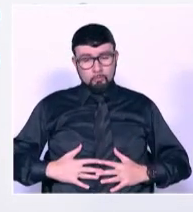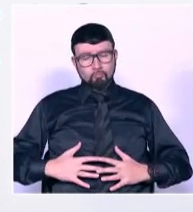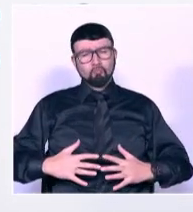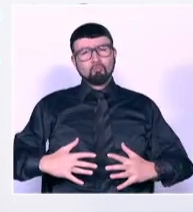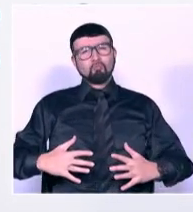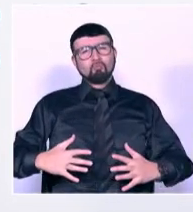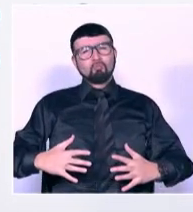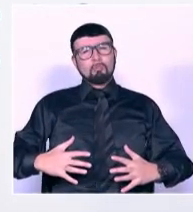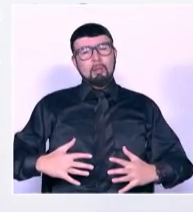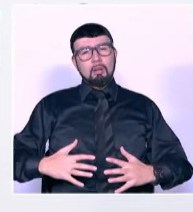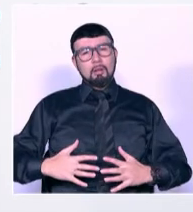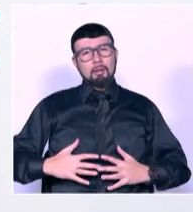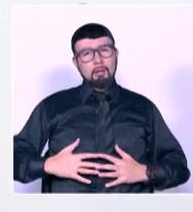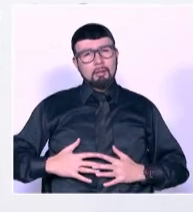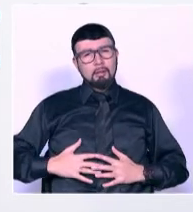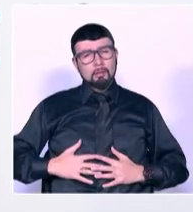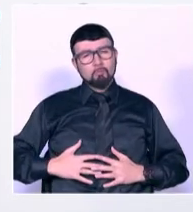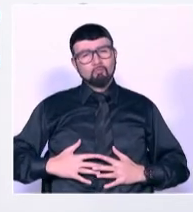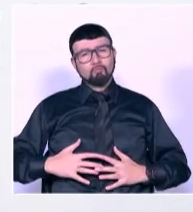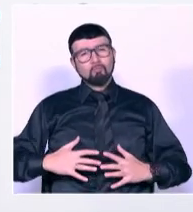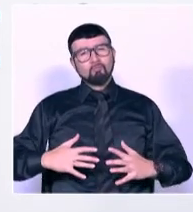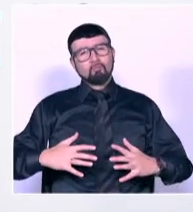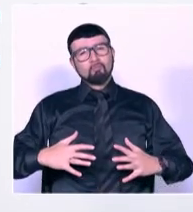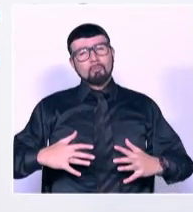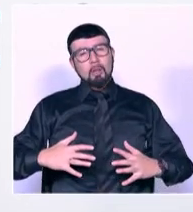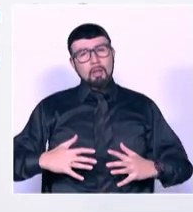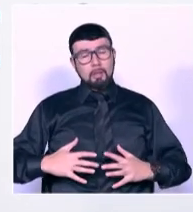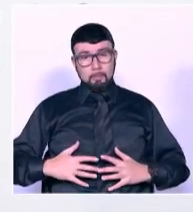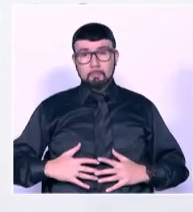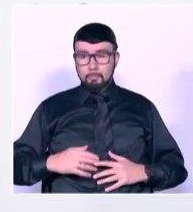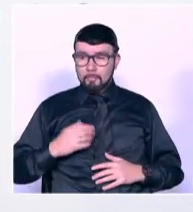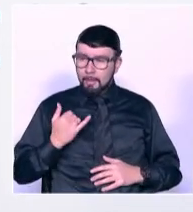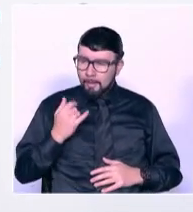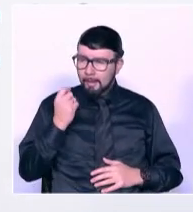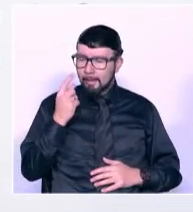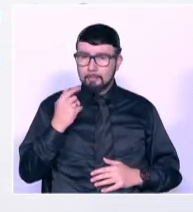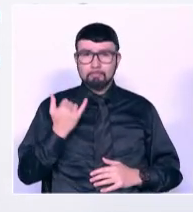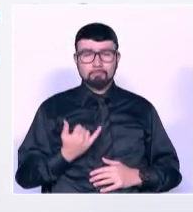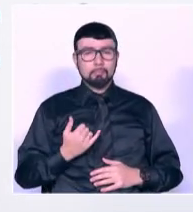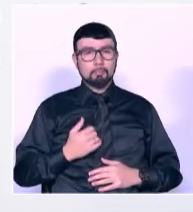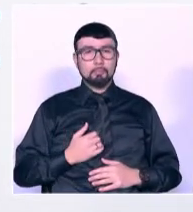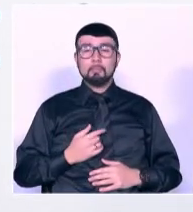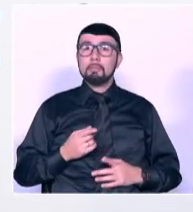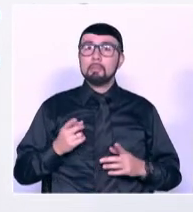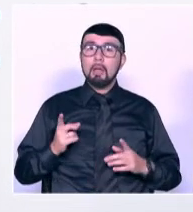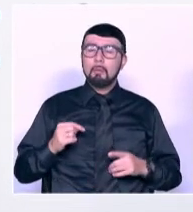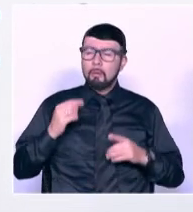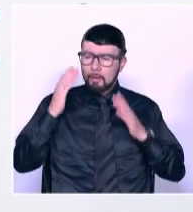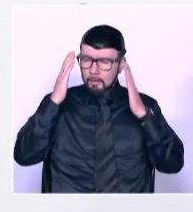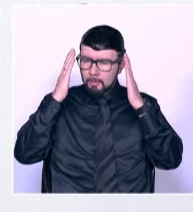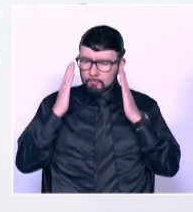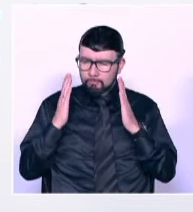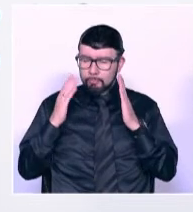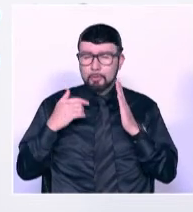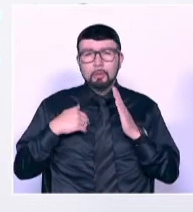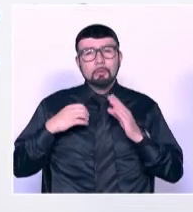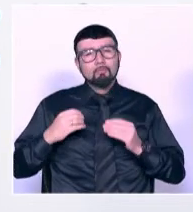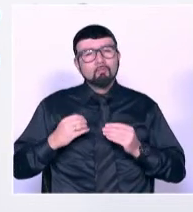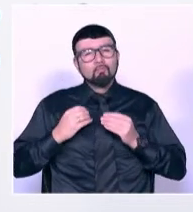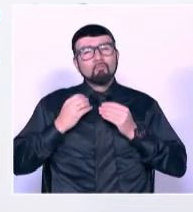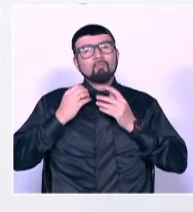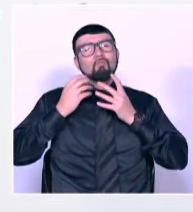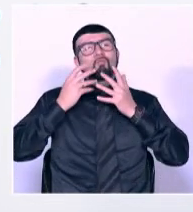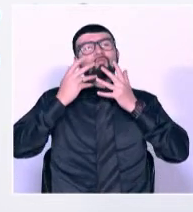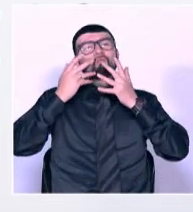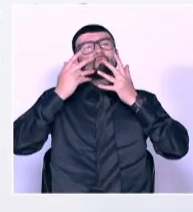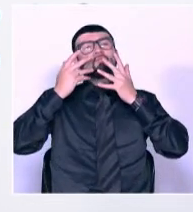vuelva y cuando expiro ya baja otra vez. Debo poner la atención en la respiración,